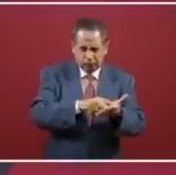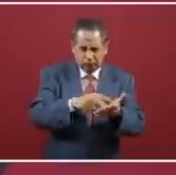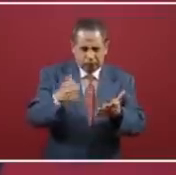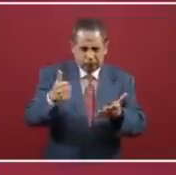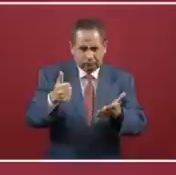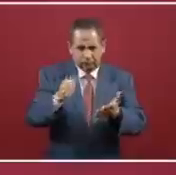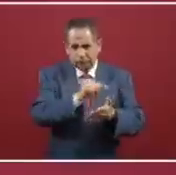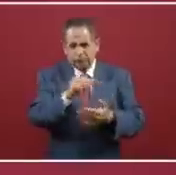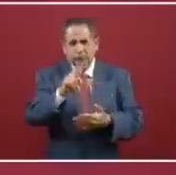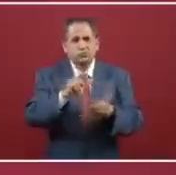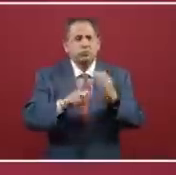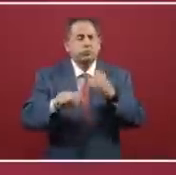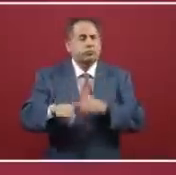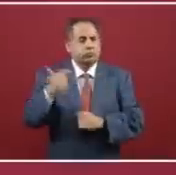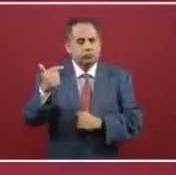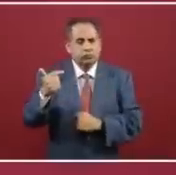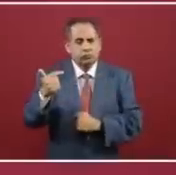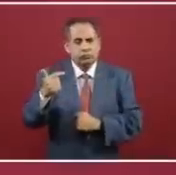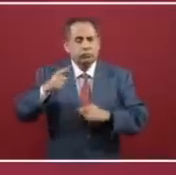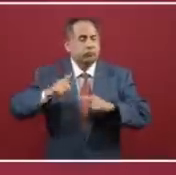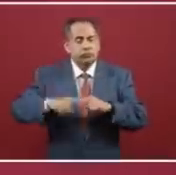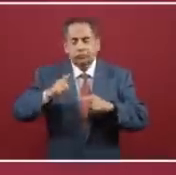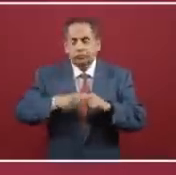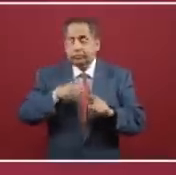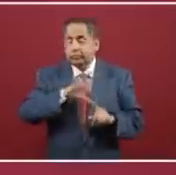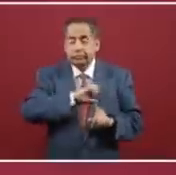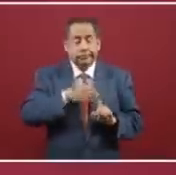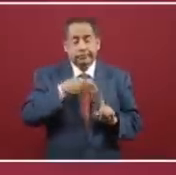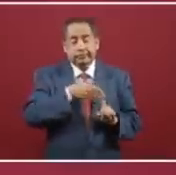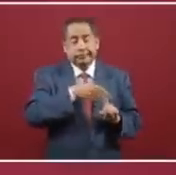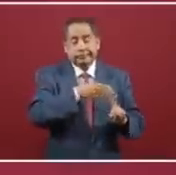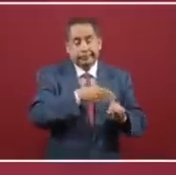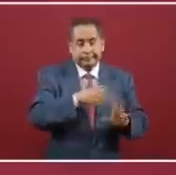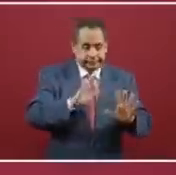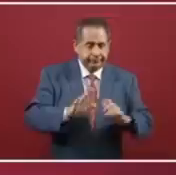6 al 2012 fue la predilecta